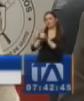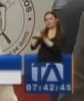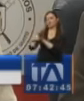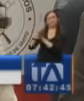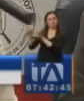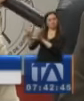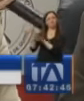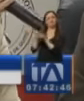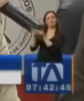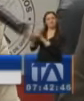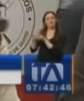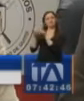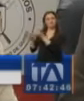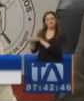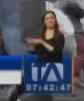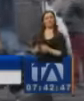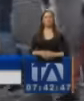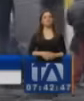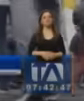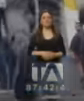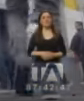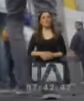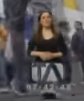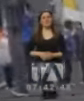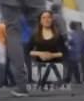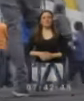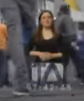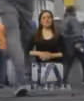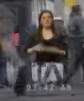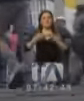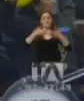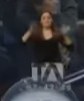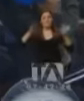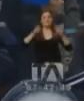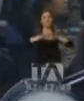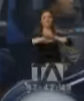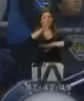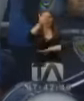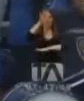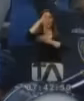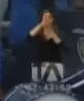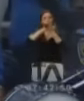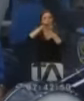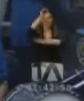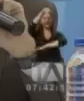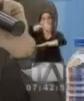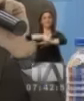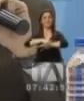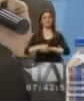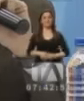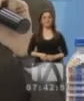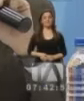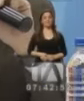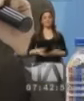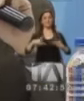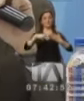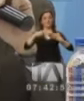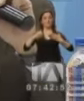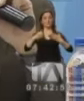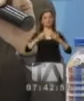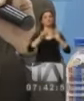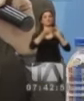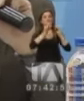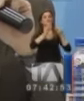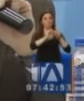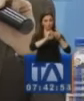pequeño presente por el Día del Niño. Las puertas del Estadio Olímpico se abrirán a las 4:30 de la tarde. Cada boleto tiene